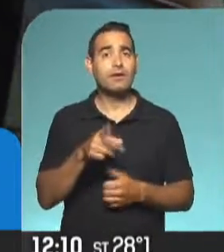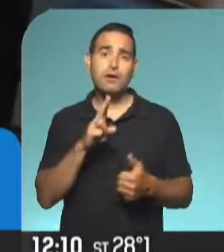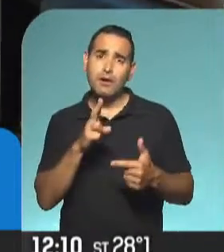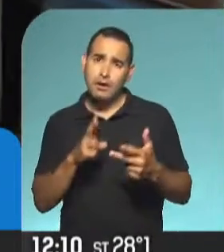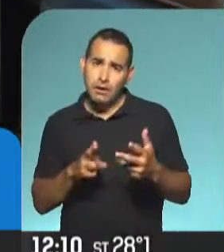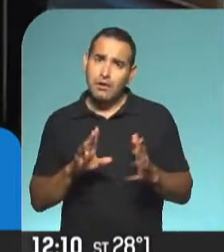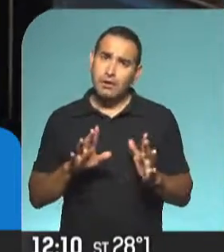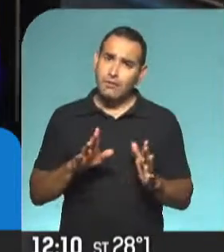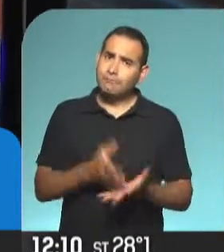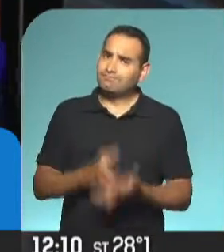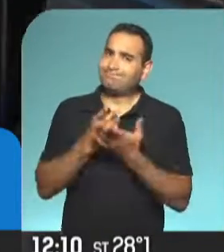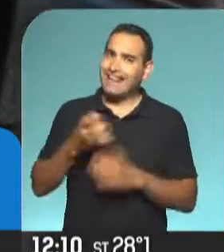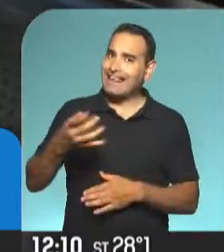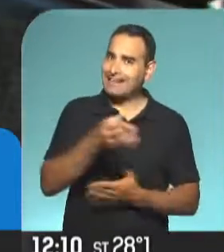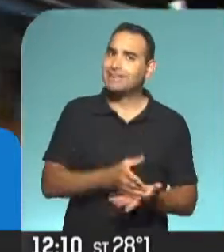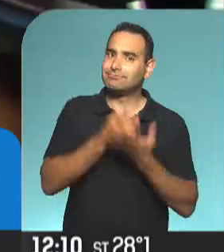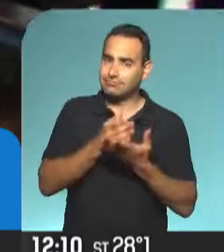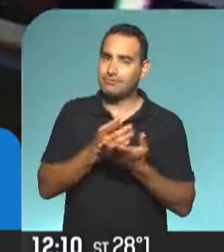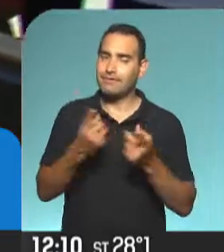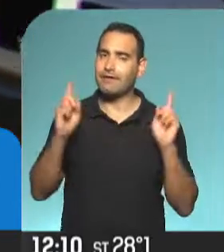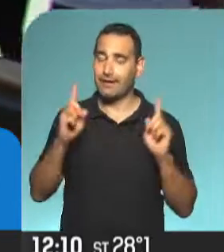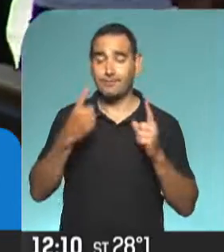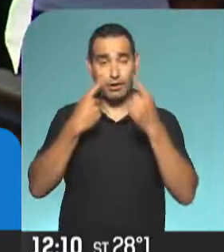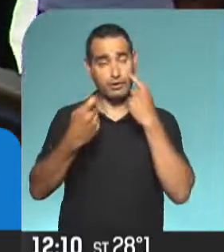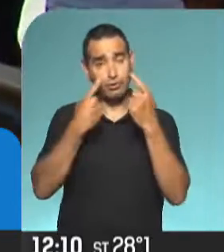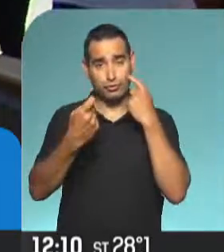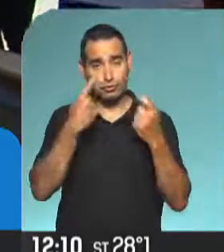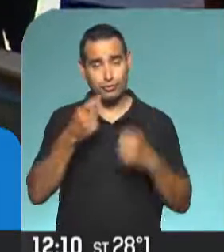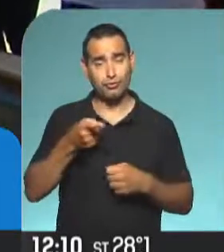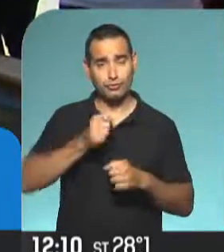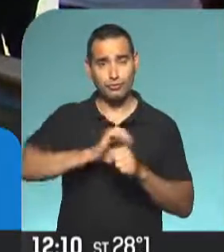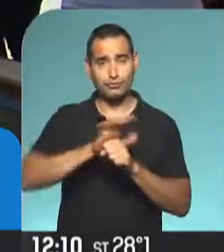siempre un poquito más rígidas para llevar adelante los controles contra el COVID-19.